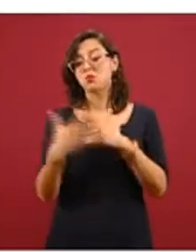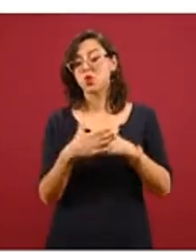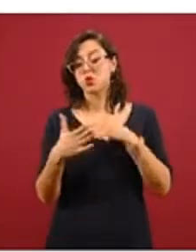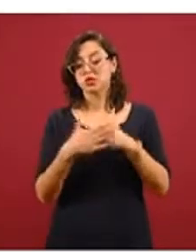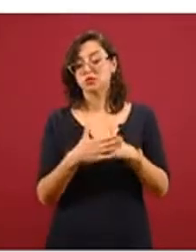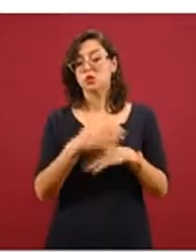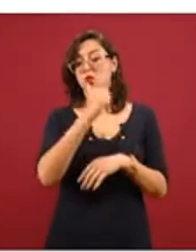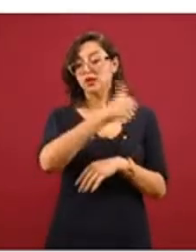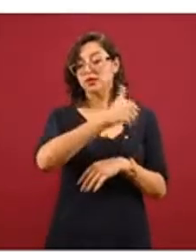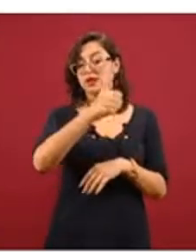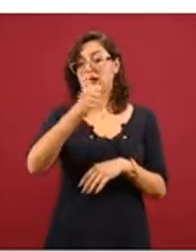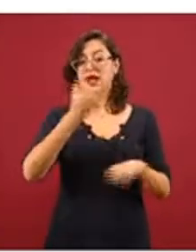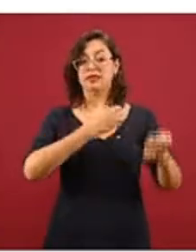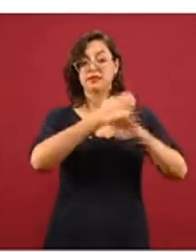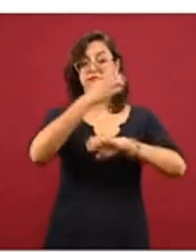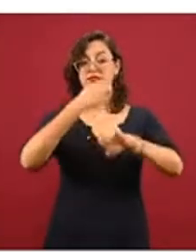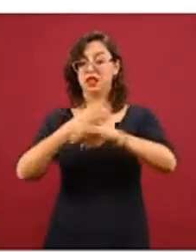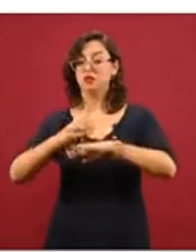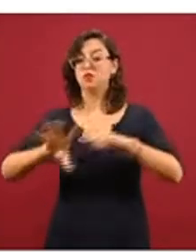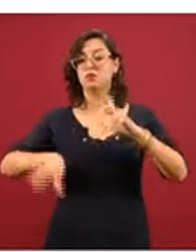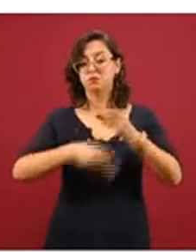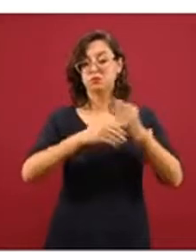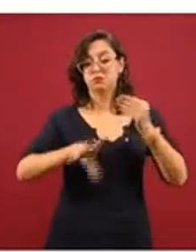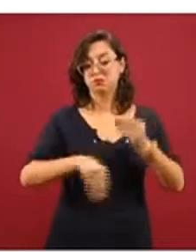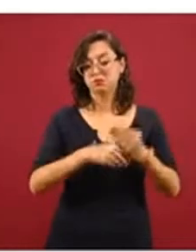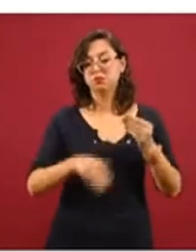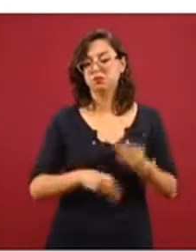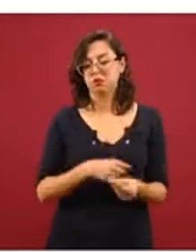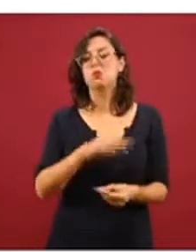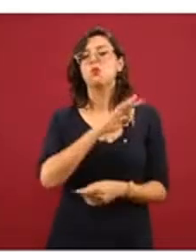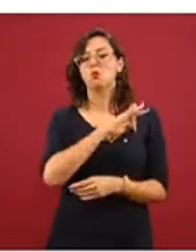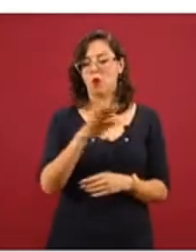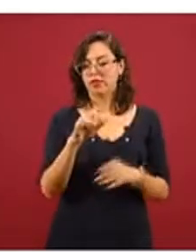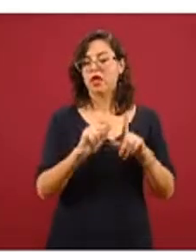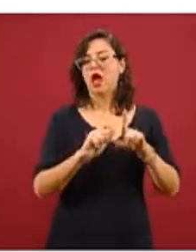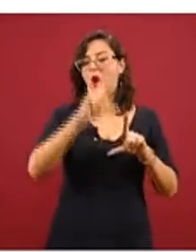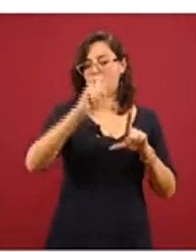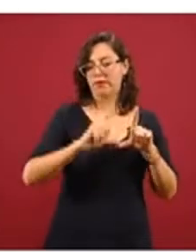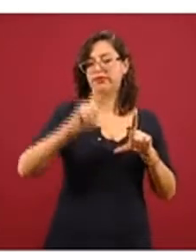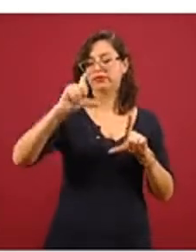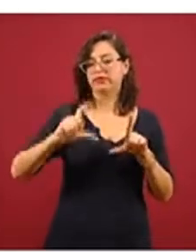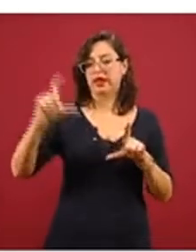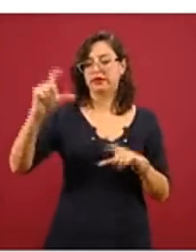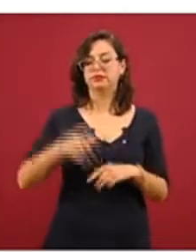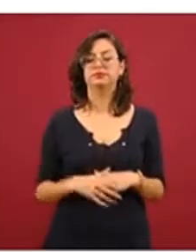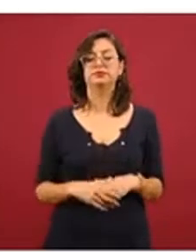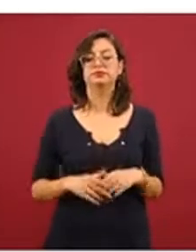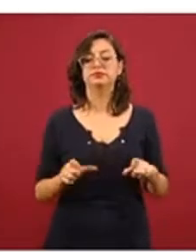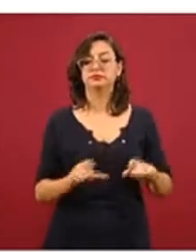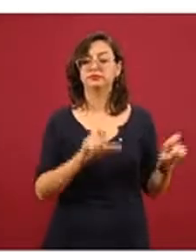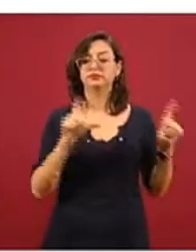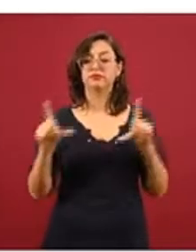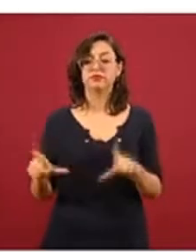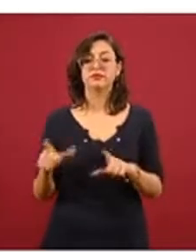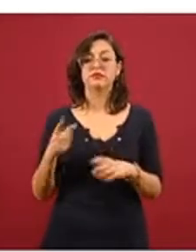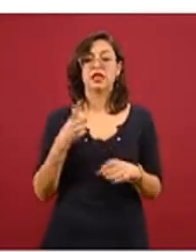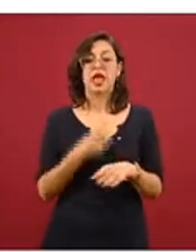para cada una de estas entidades. Veamos la siguiente diapositiva. Es la carga